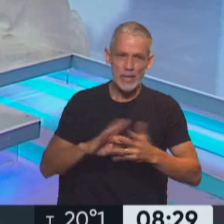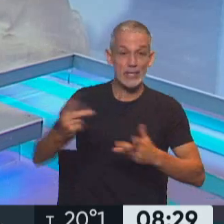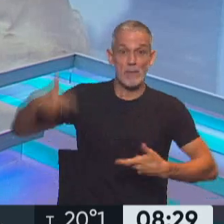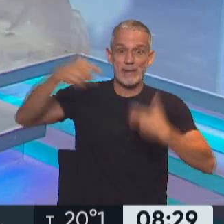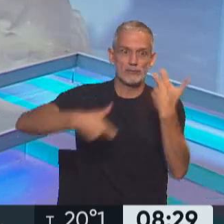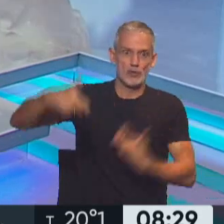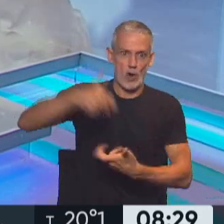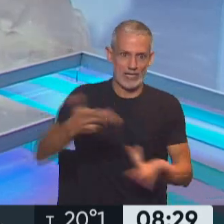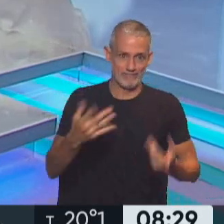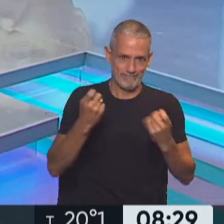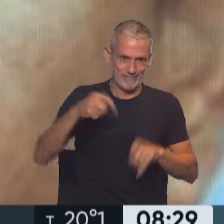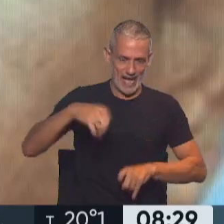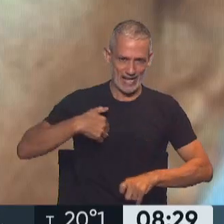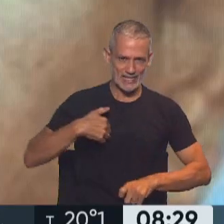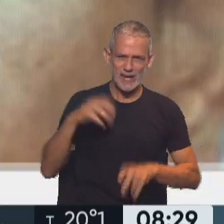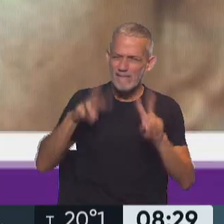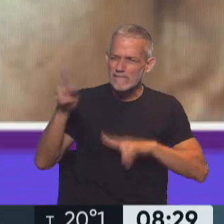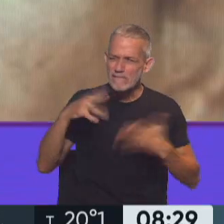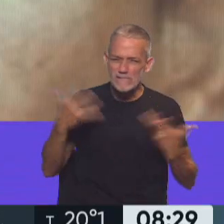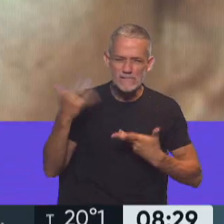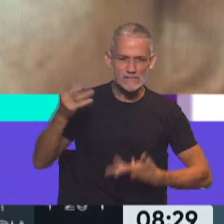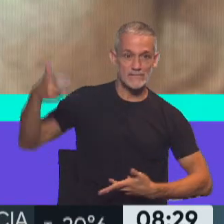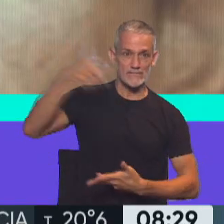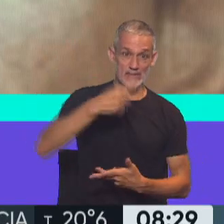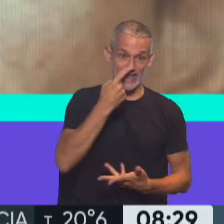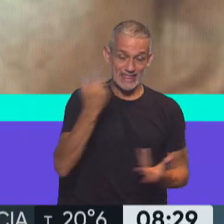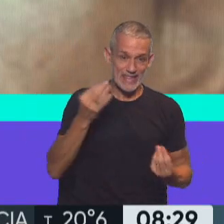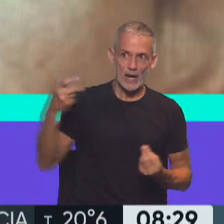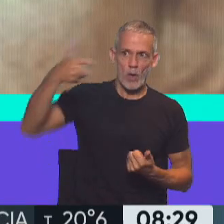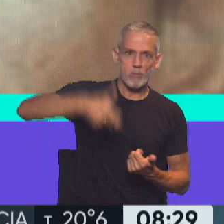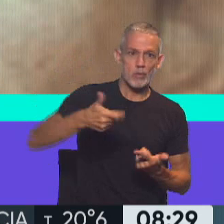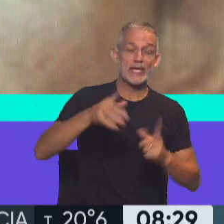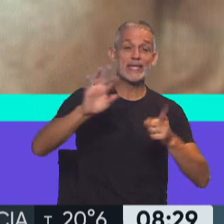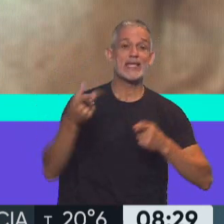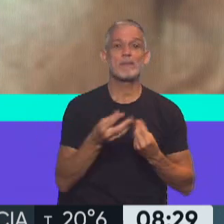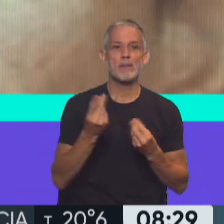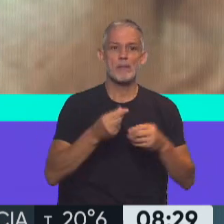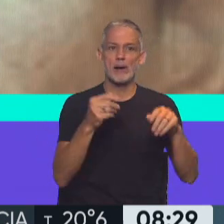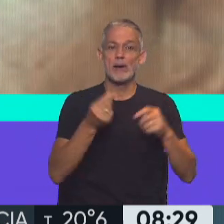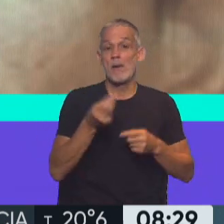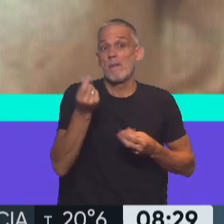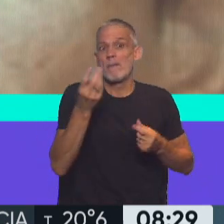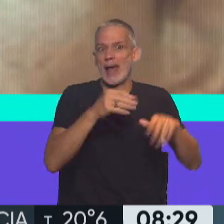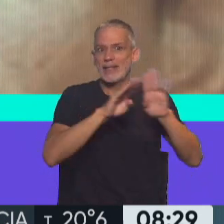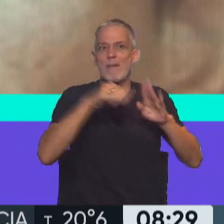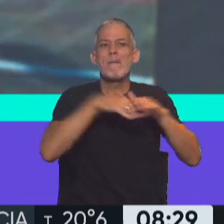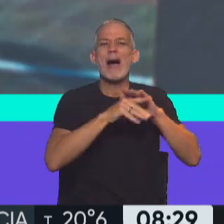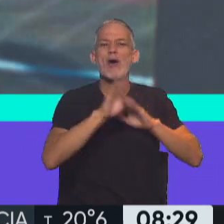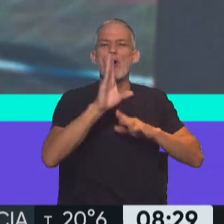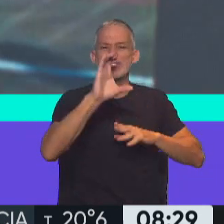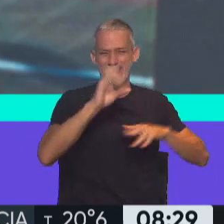esperando así así en busca de inversiones financiamientos y hasta de ampliar las reservas del banco central mira lo que tome